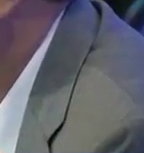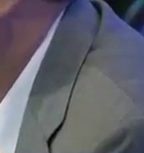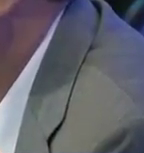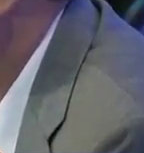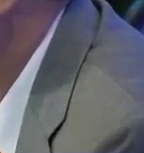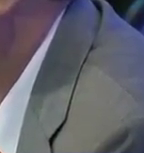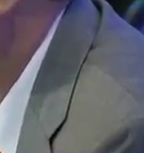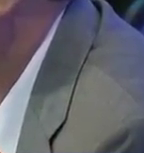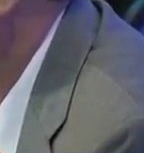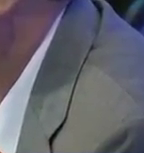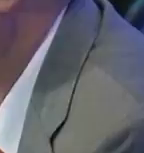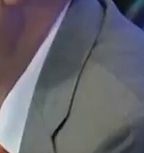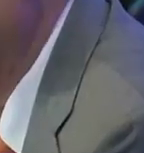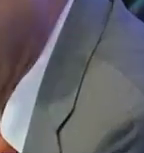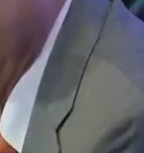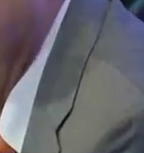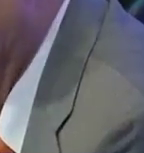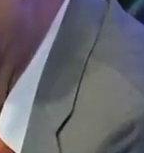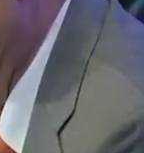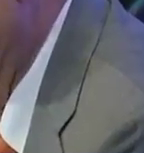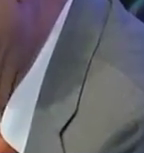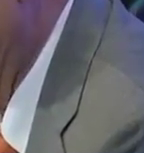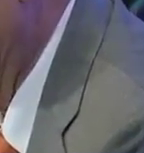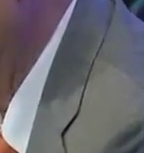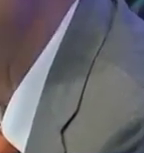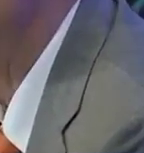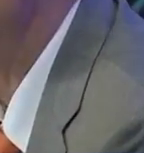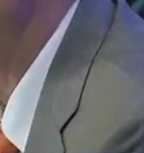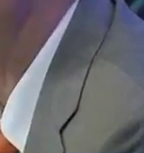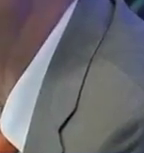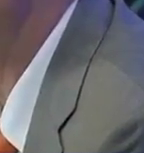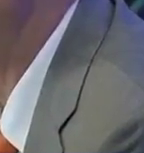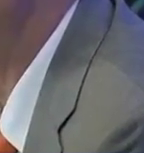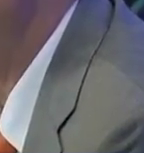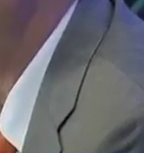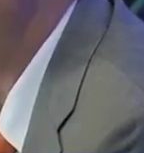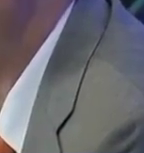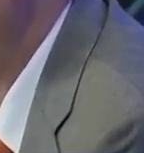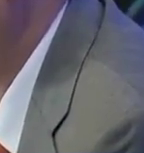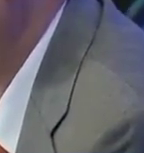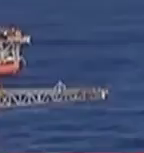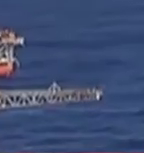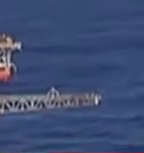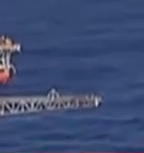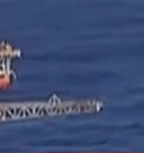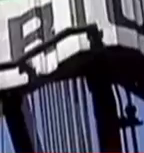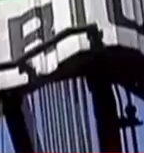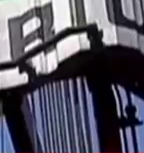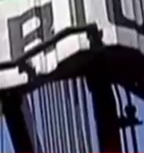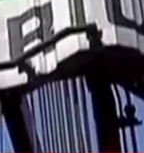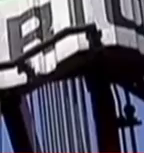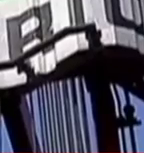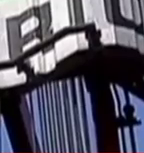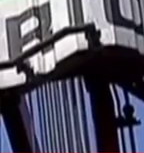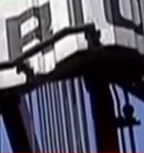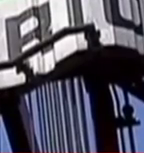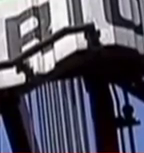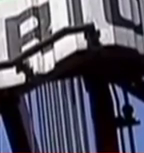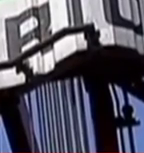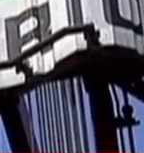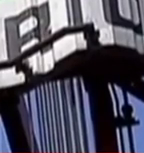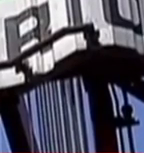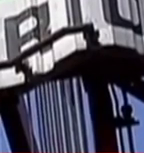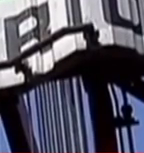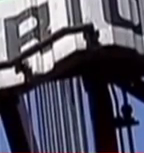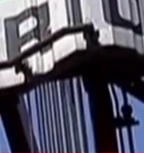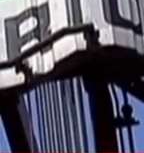las compañías para realizar las actividades comprometidas es de 4 años, y generalmente pues empieza con un periodo de estudiar las áreas,